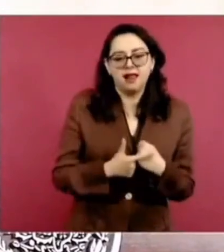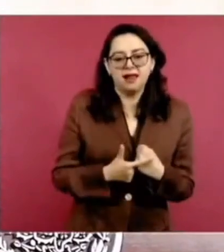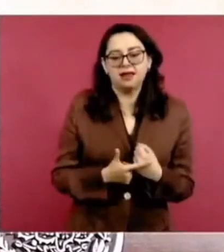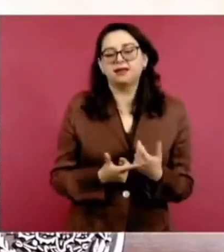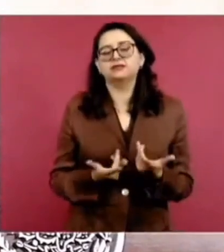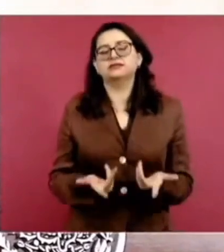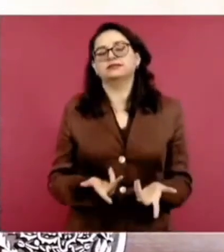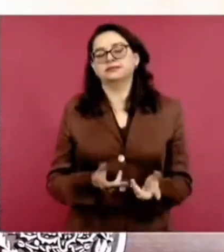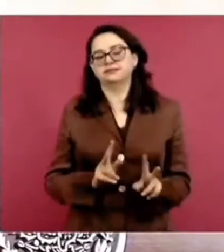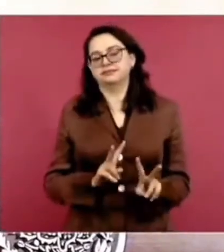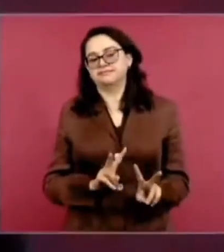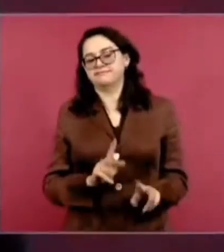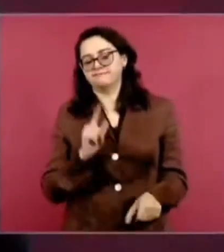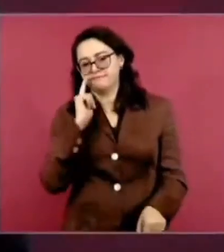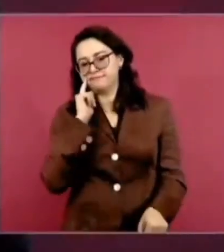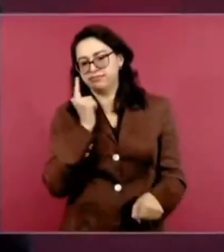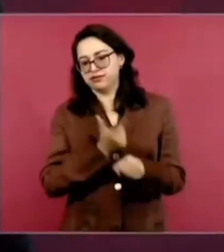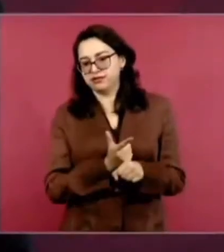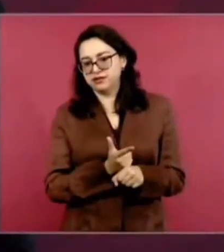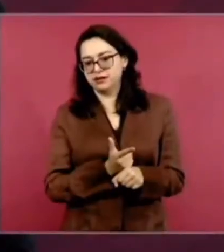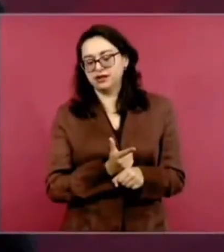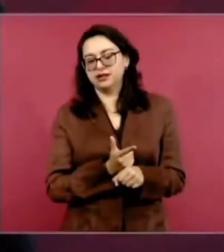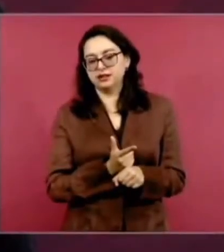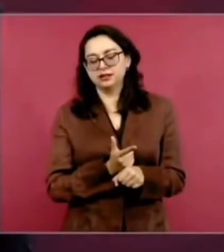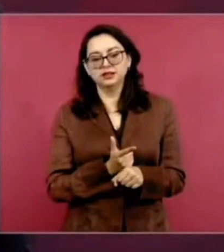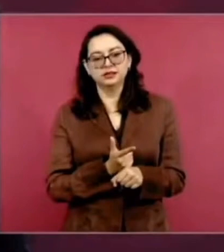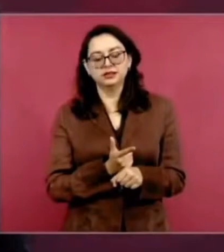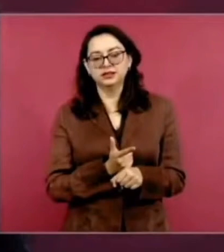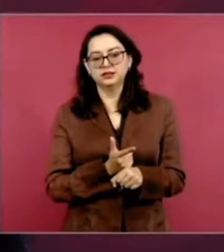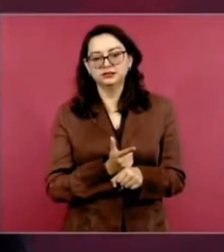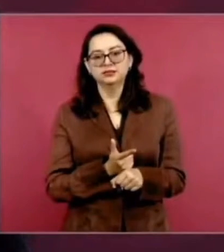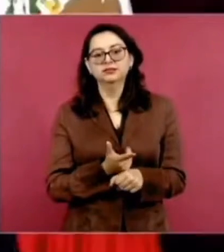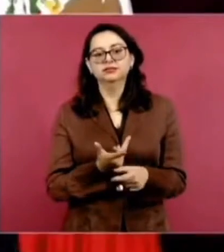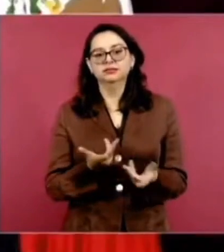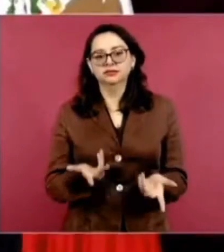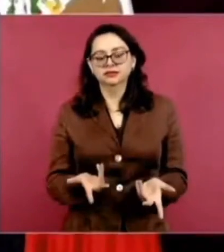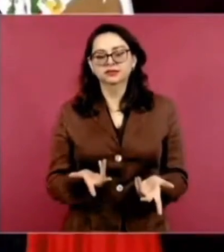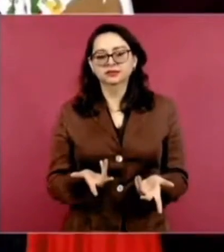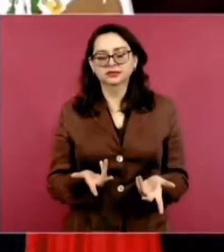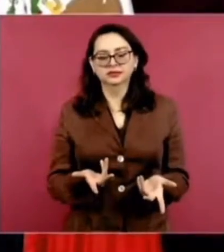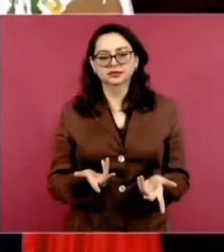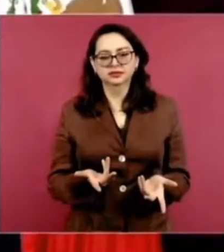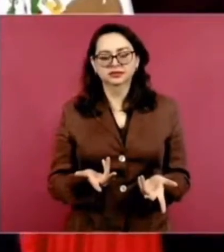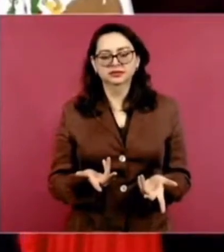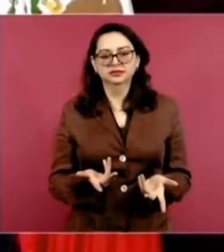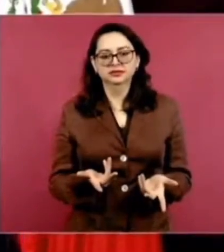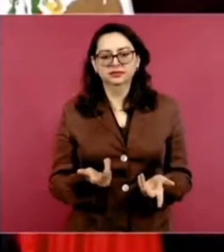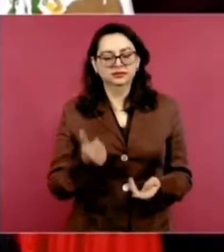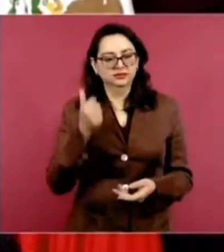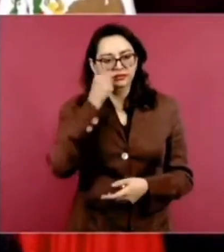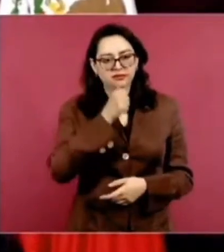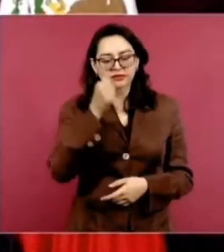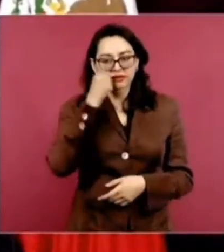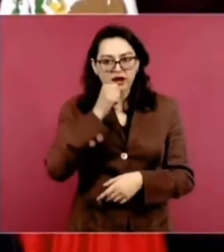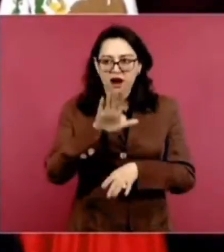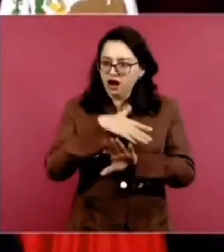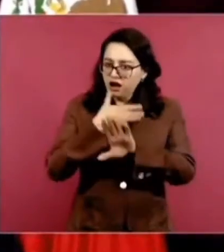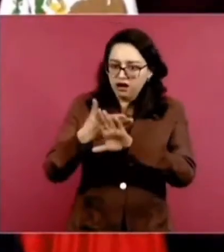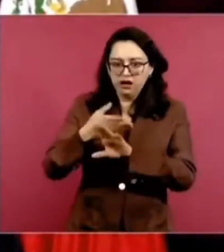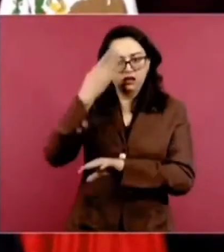Y siempre en contra, ¿no?, de los hermanos